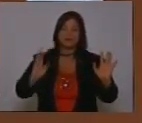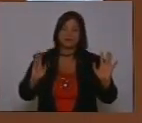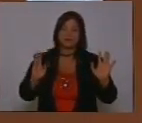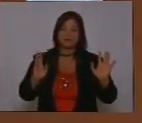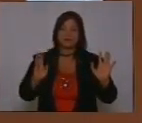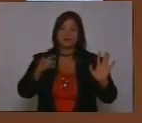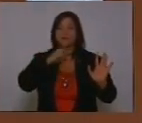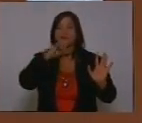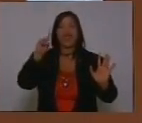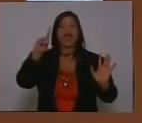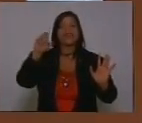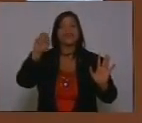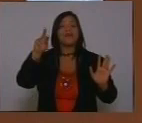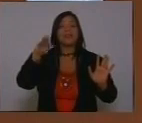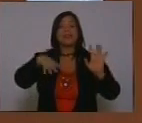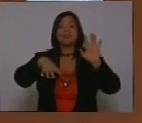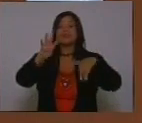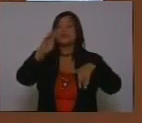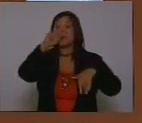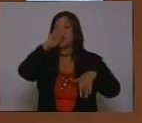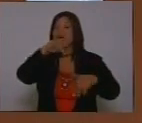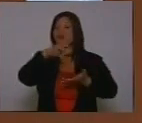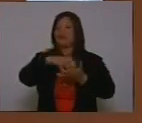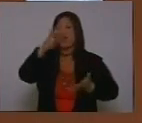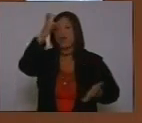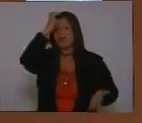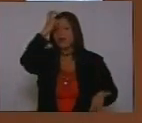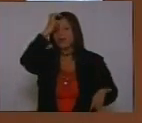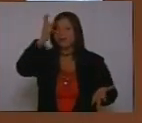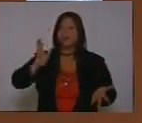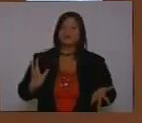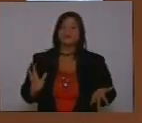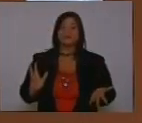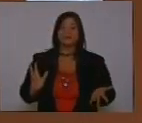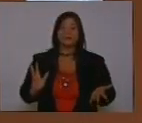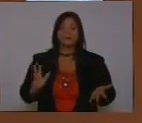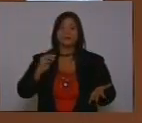David Díaz, 19 años, del estado Falcón.